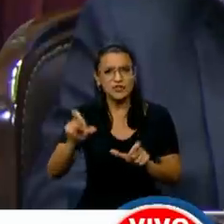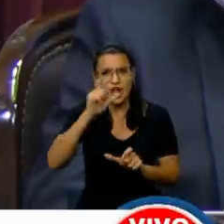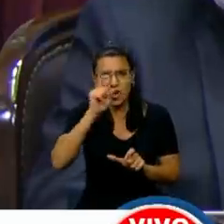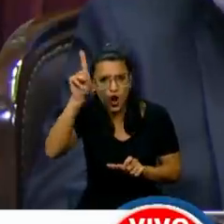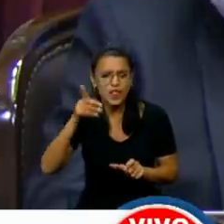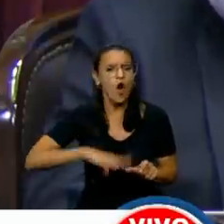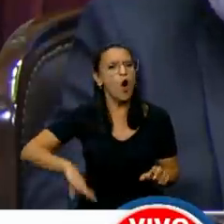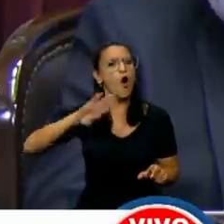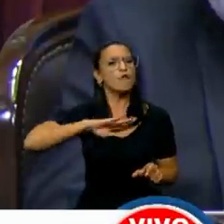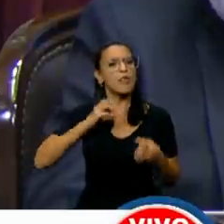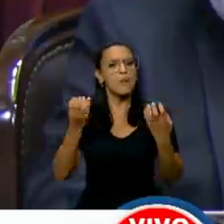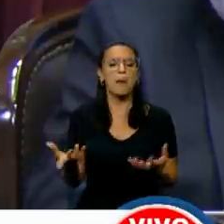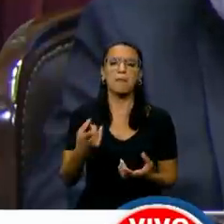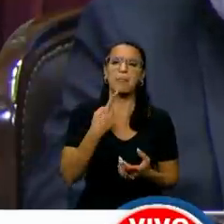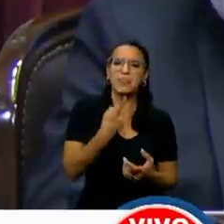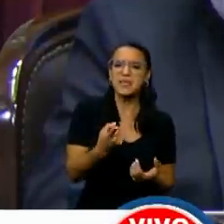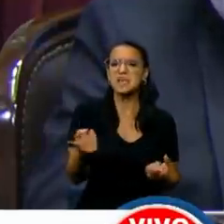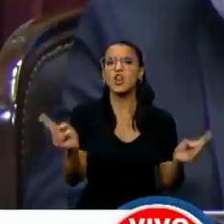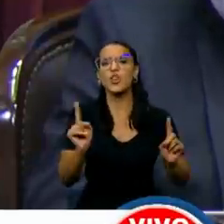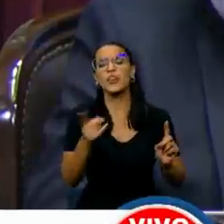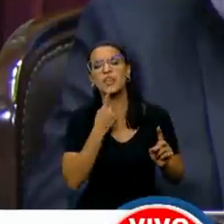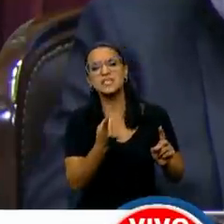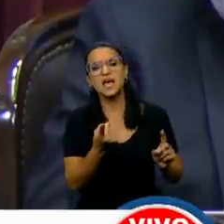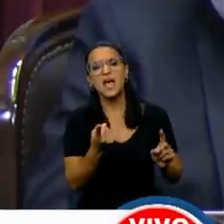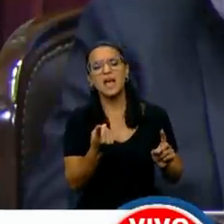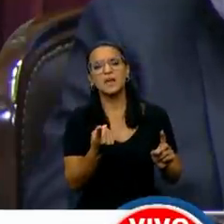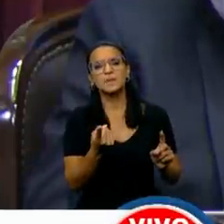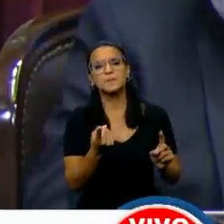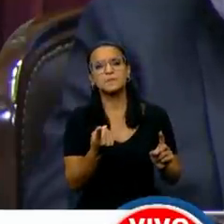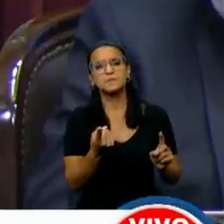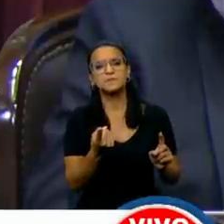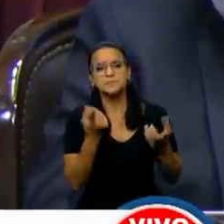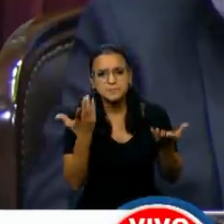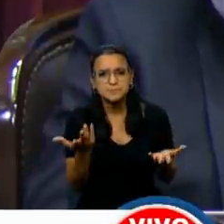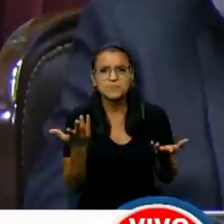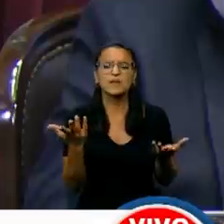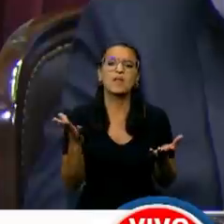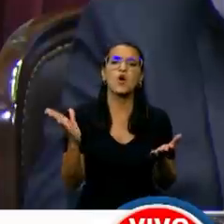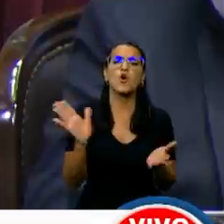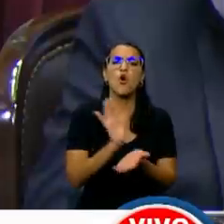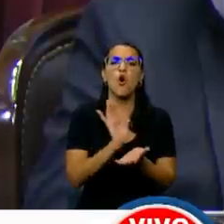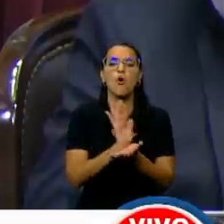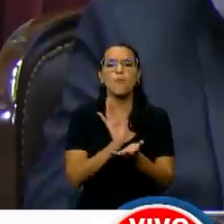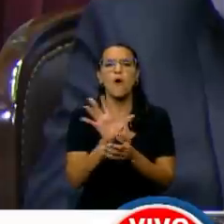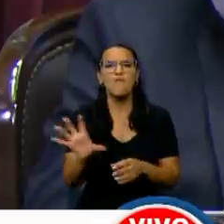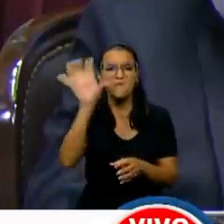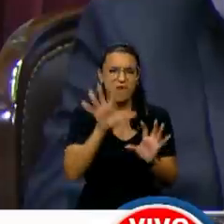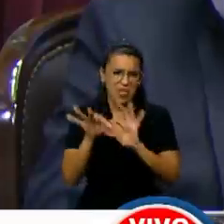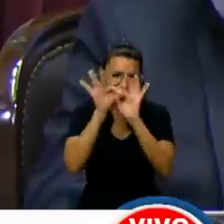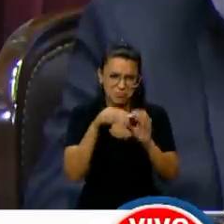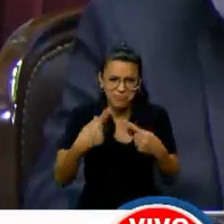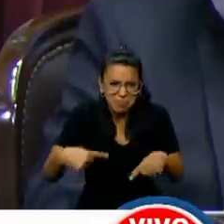cuando pretenden justificar y diciendo de qué y están actuando con el federalismo x lion le